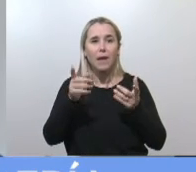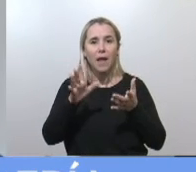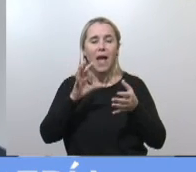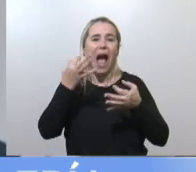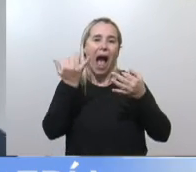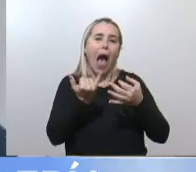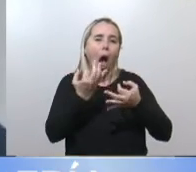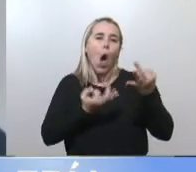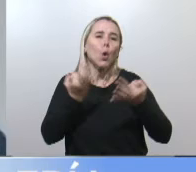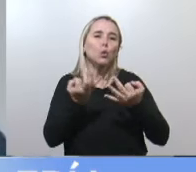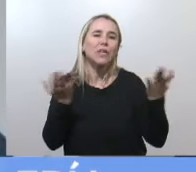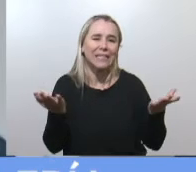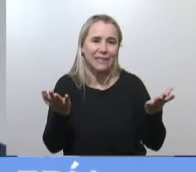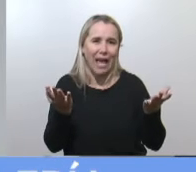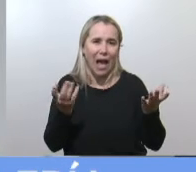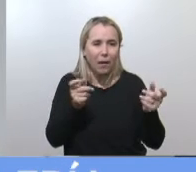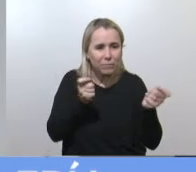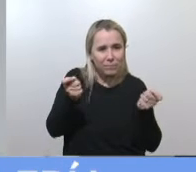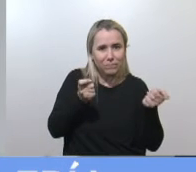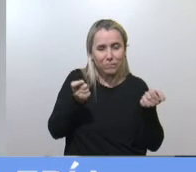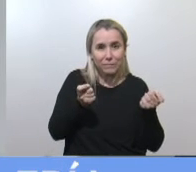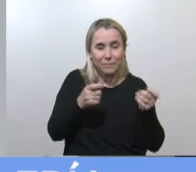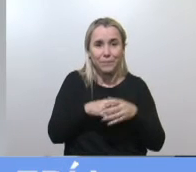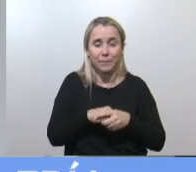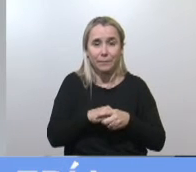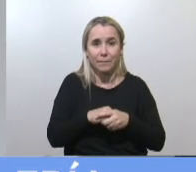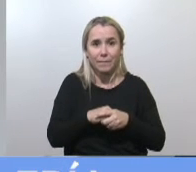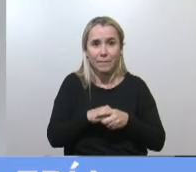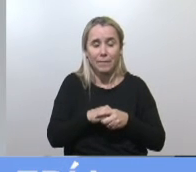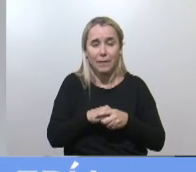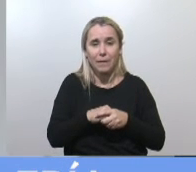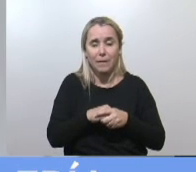justicia. Los usuarios de mayor